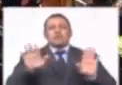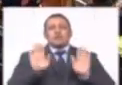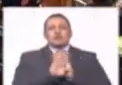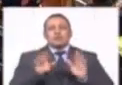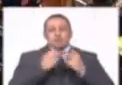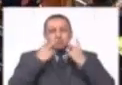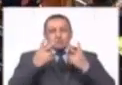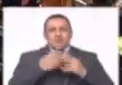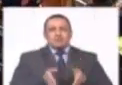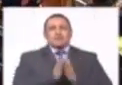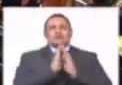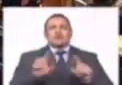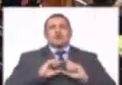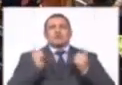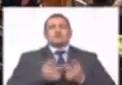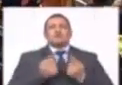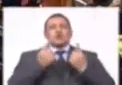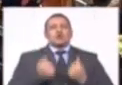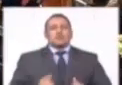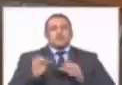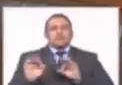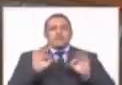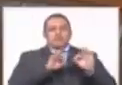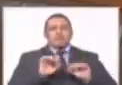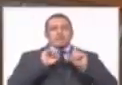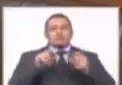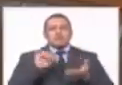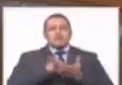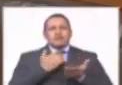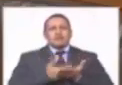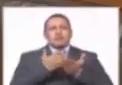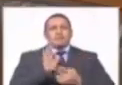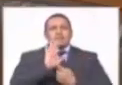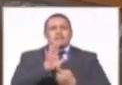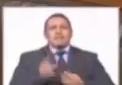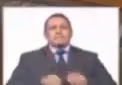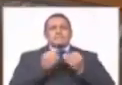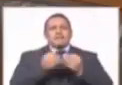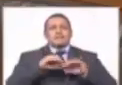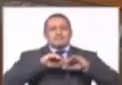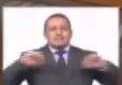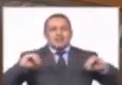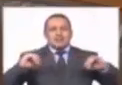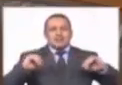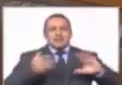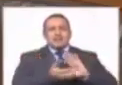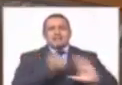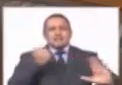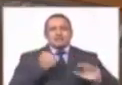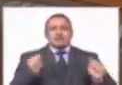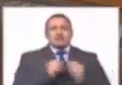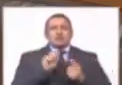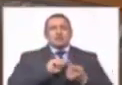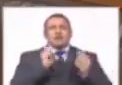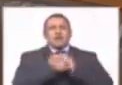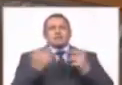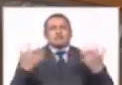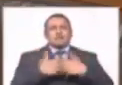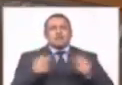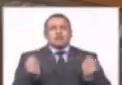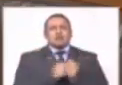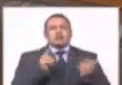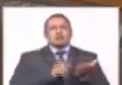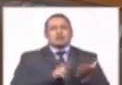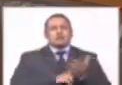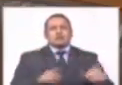están viendo, es el pedido de la Comisión de Economía, de la misma cuestión previa que hoy se plantea, para separar el retiro de una reforma integral del sistema de